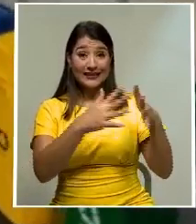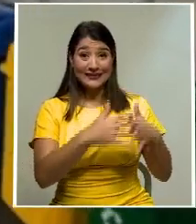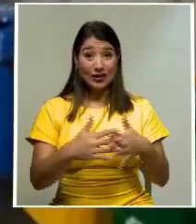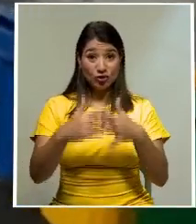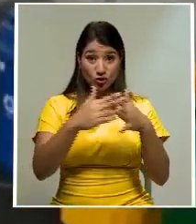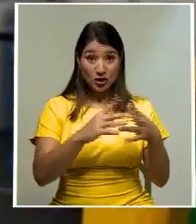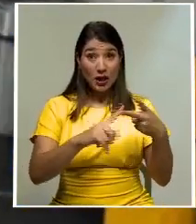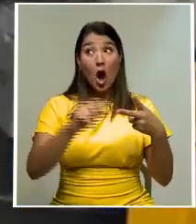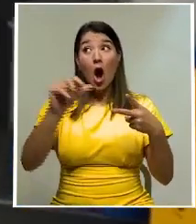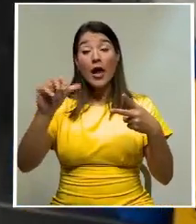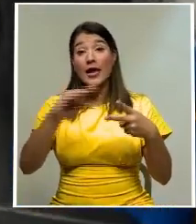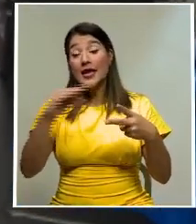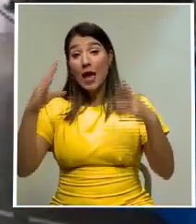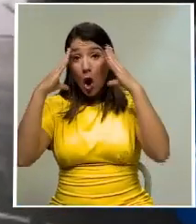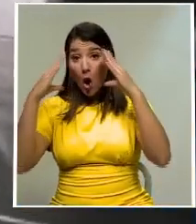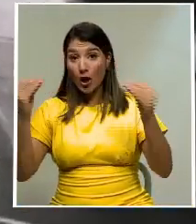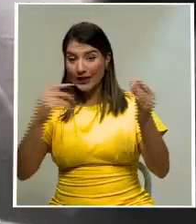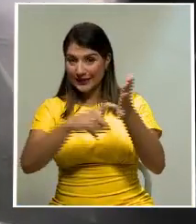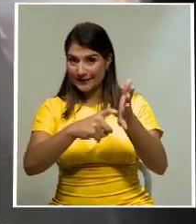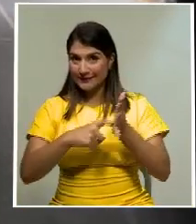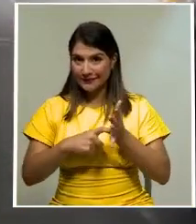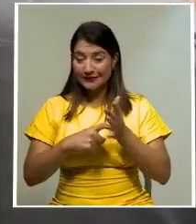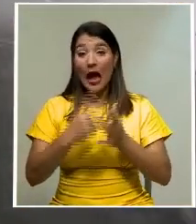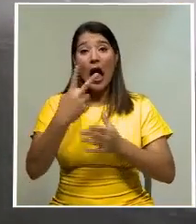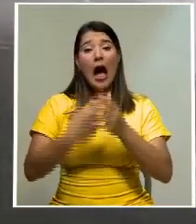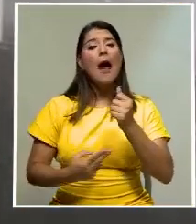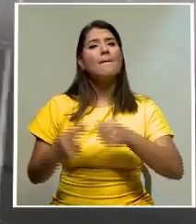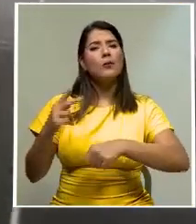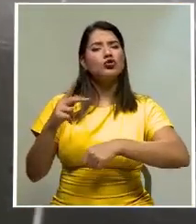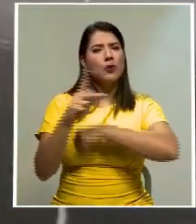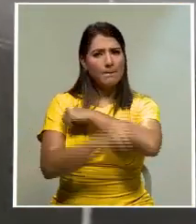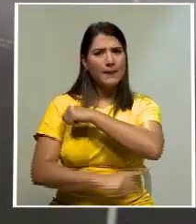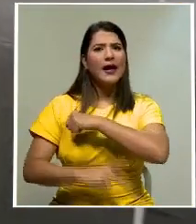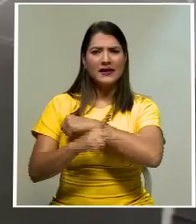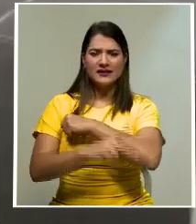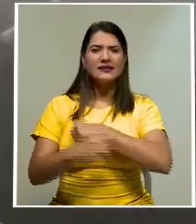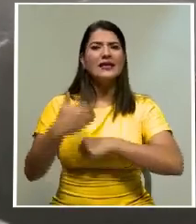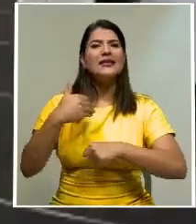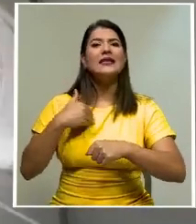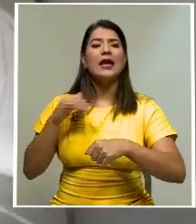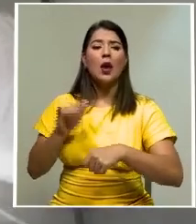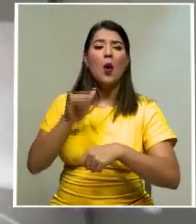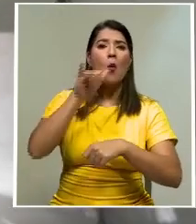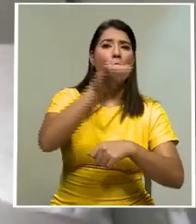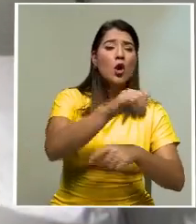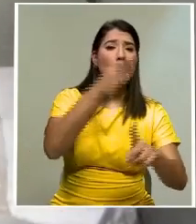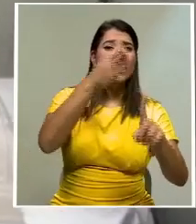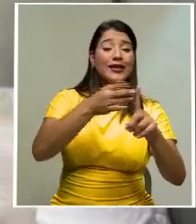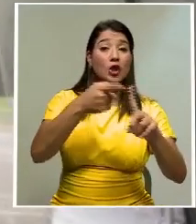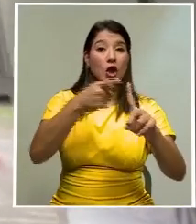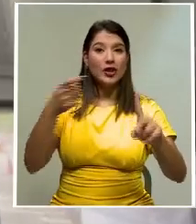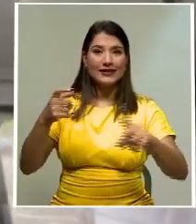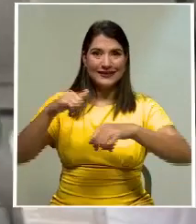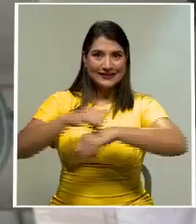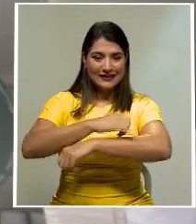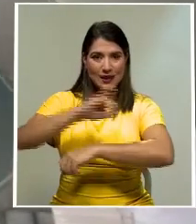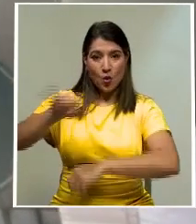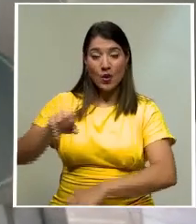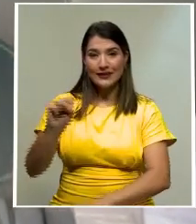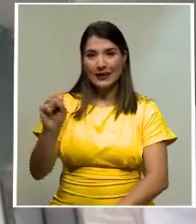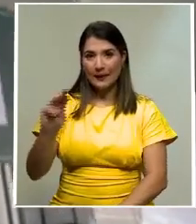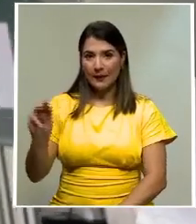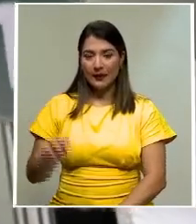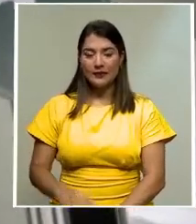en Países Bajos, ambos destinos con conexión directa desde el Aeropuerto Internacional Juan Santamaría.